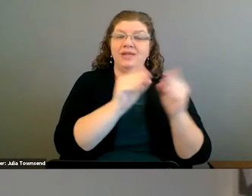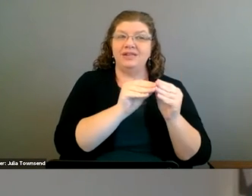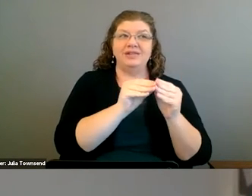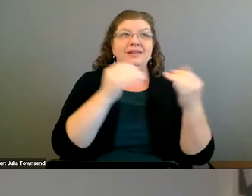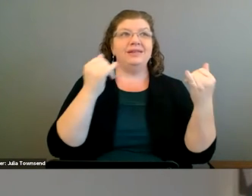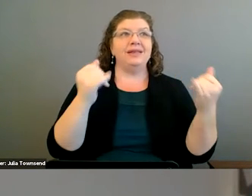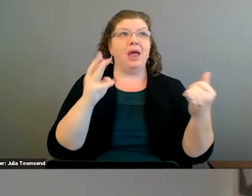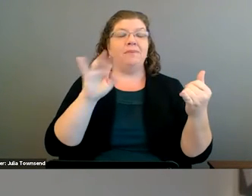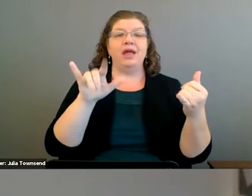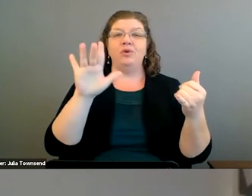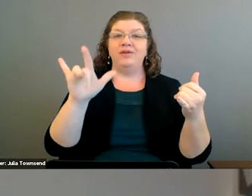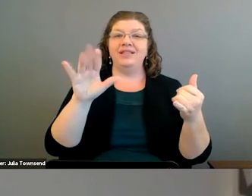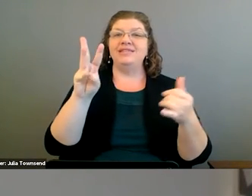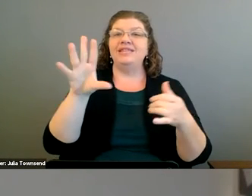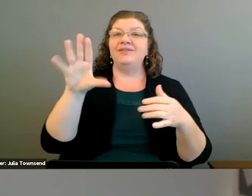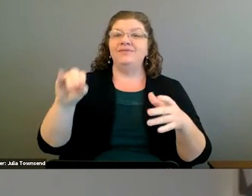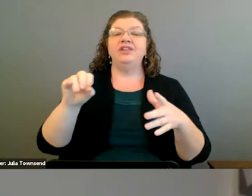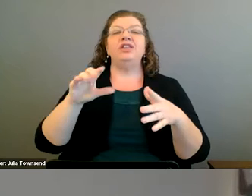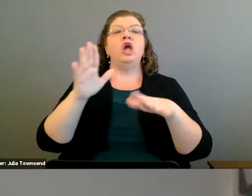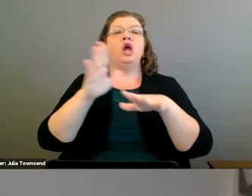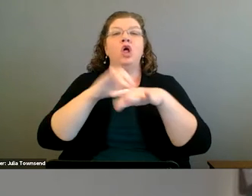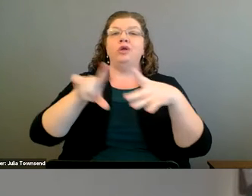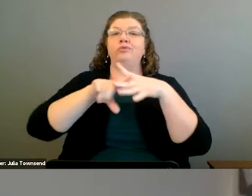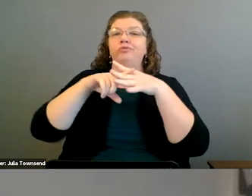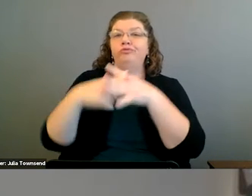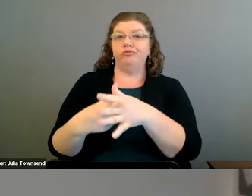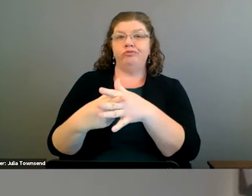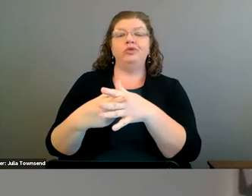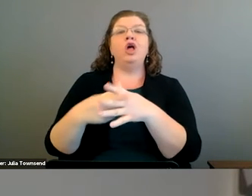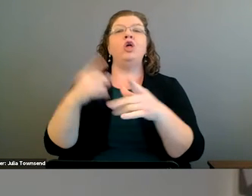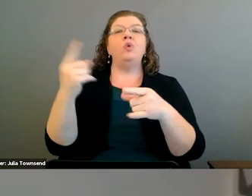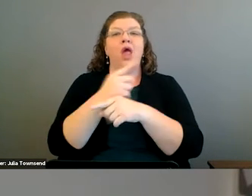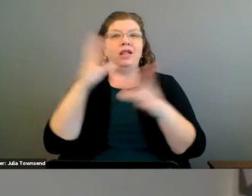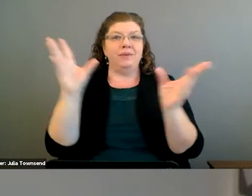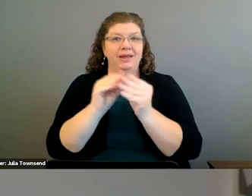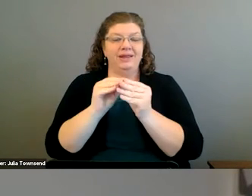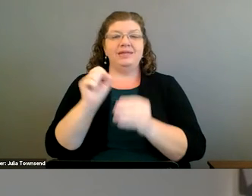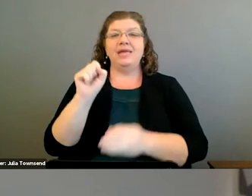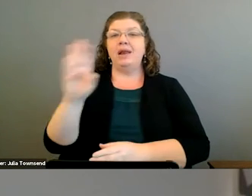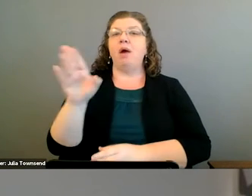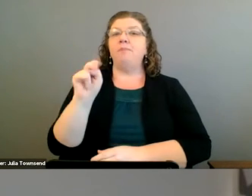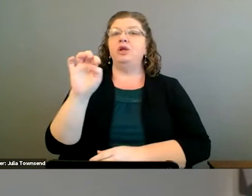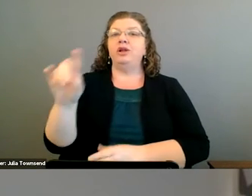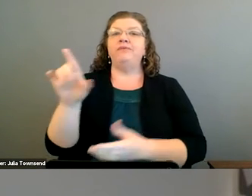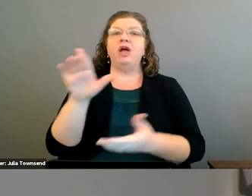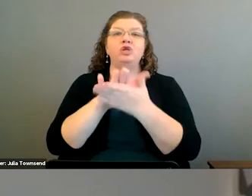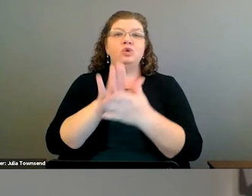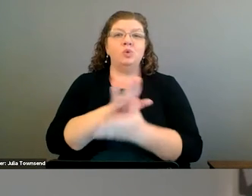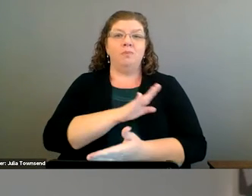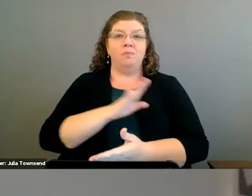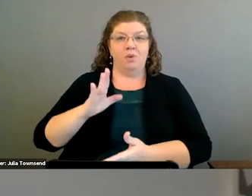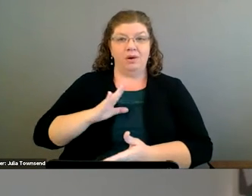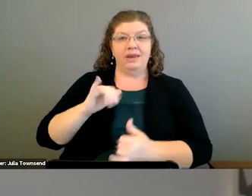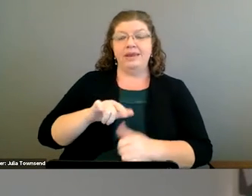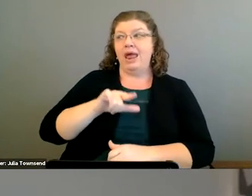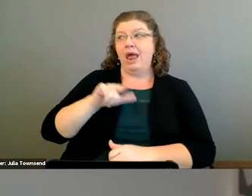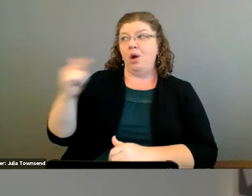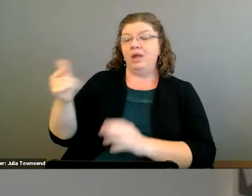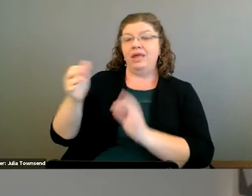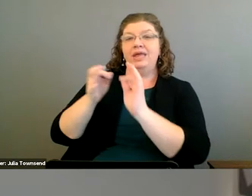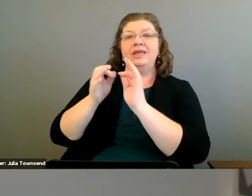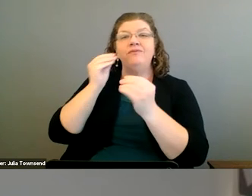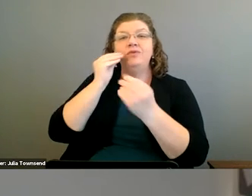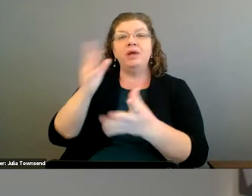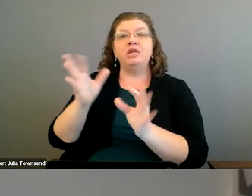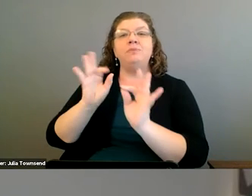p.m., I'm calling to order this regular meeting of the Santa Barbara Unified School Board. And now for information about interpretation of